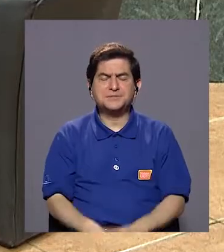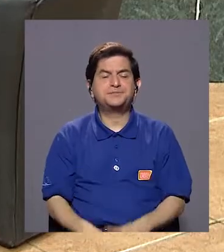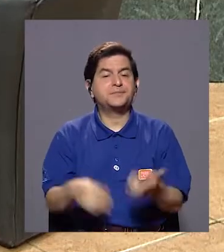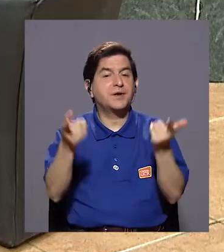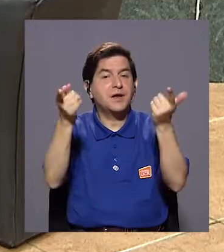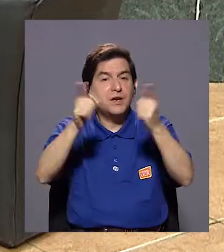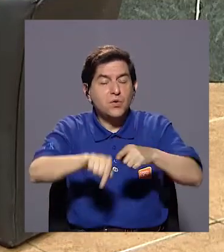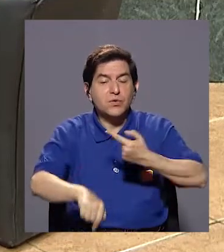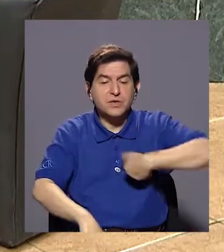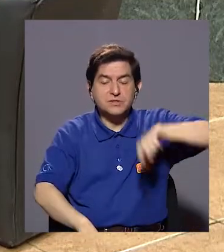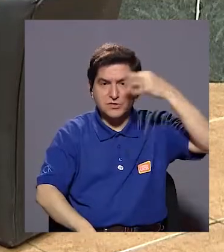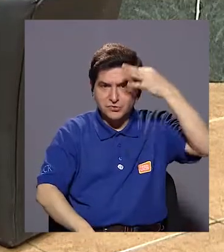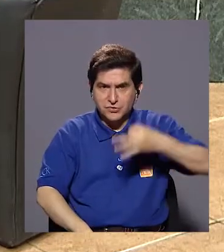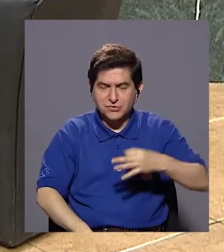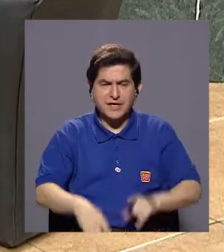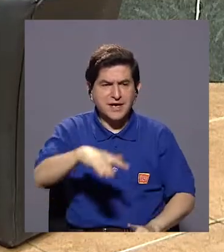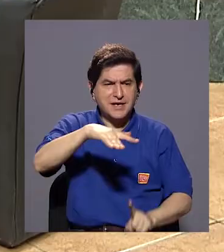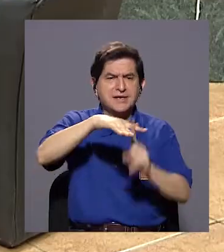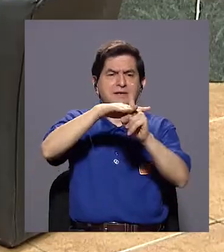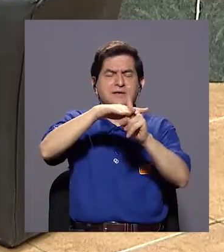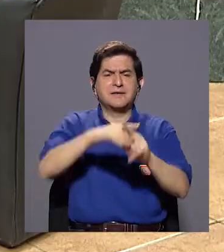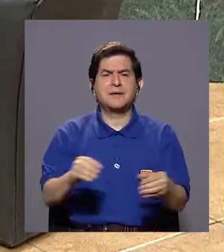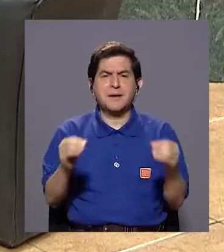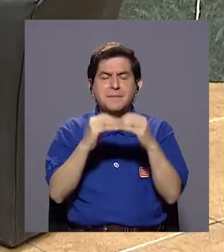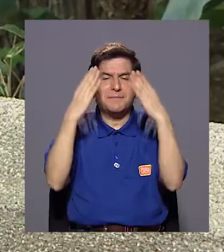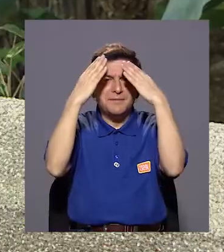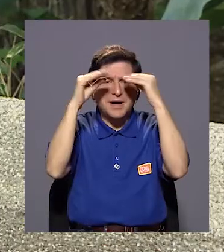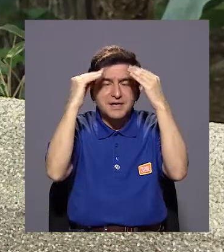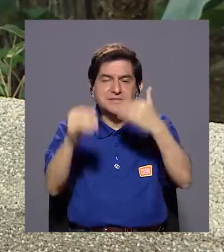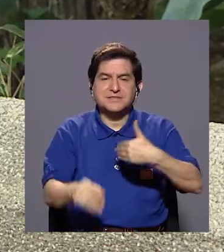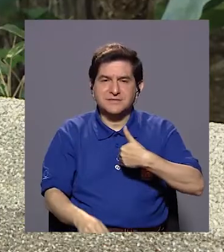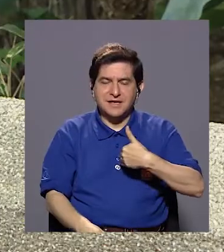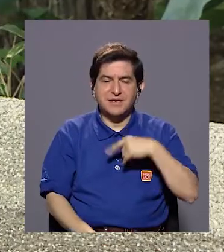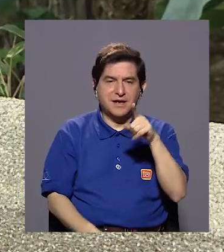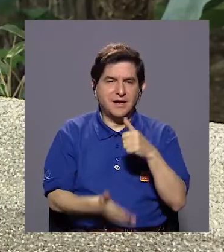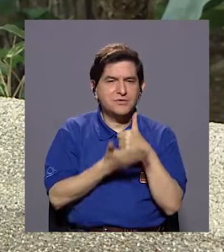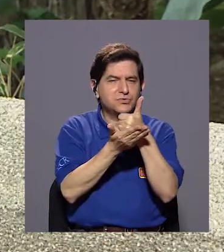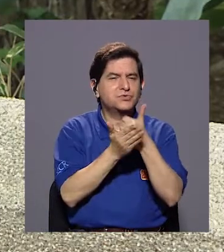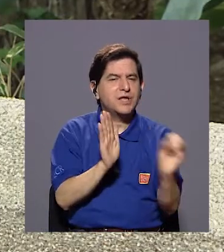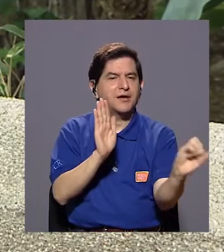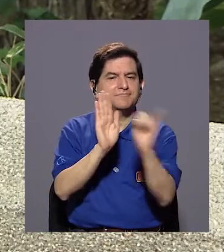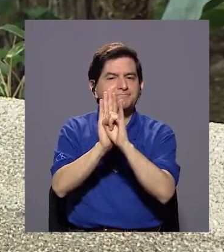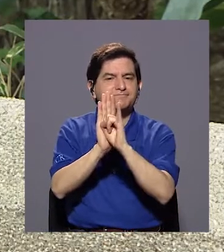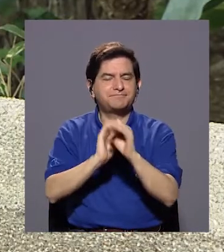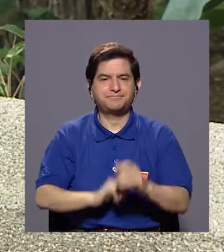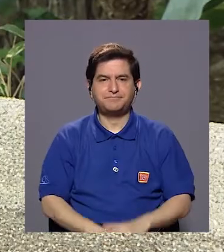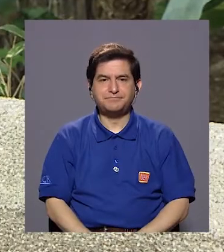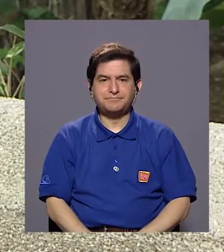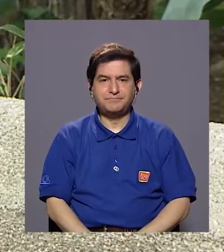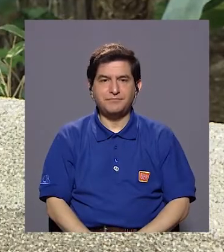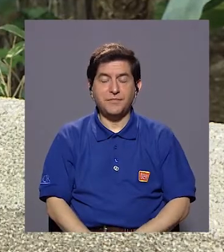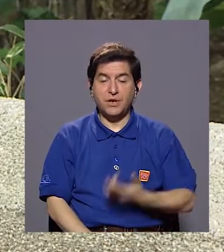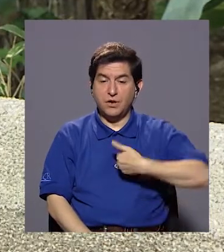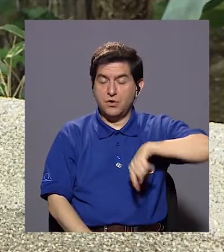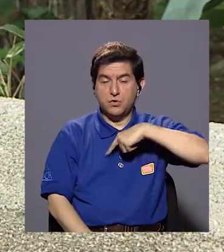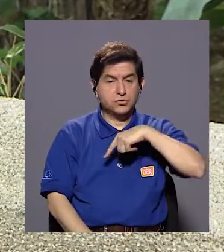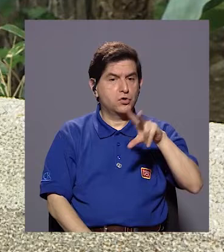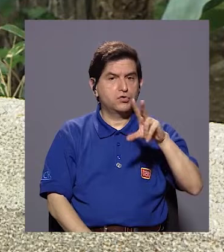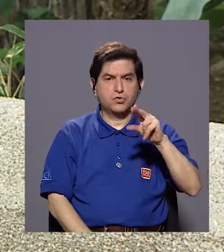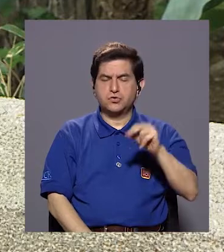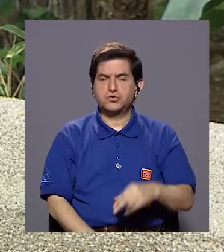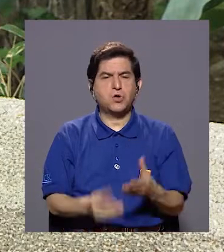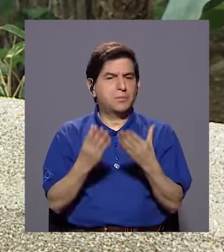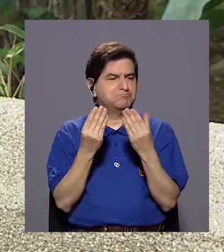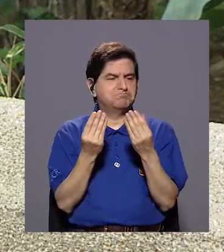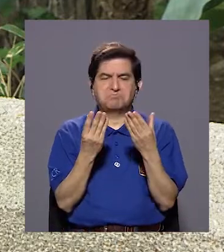es que nosotros consideramos que se visibiliza más porque hay mayor información que te Ajá. ayuda a identificar. Nosotros no le tenemos